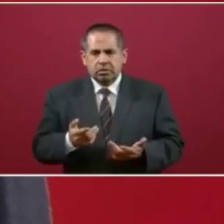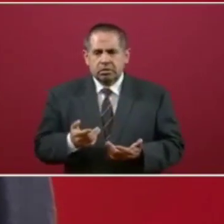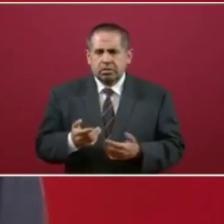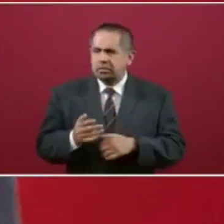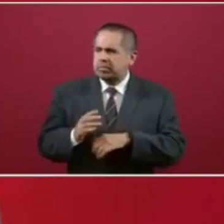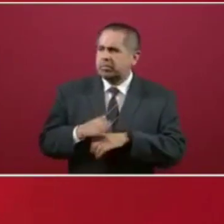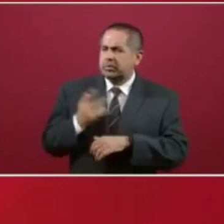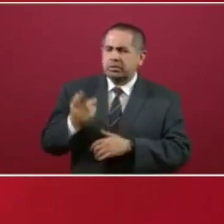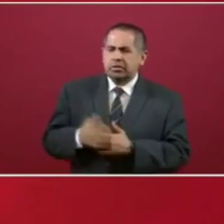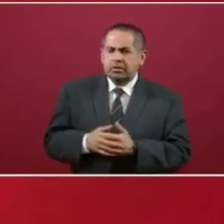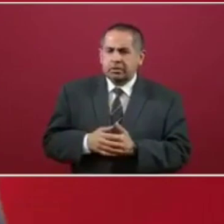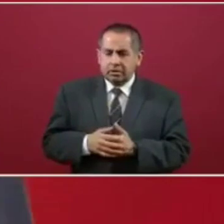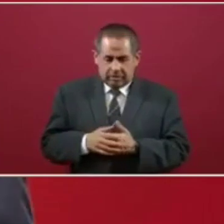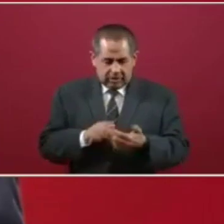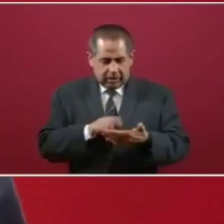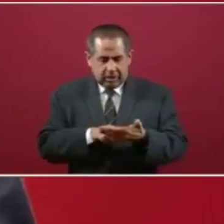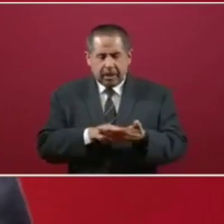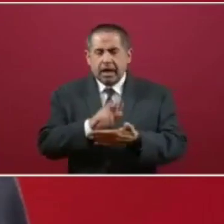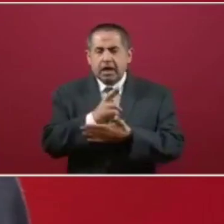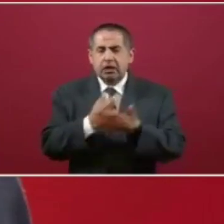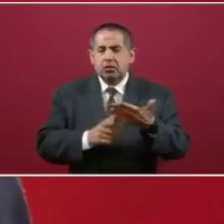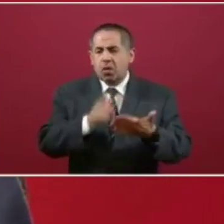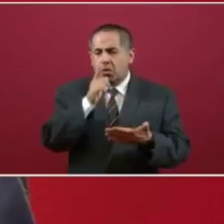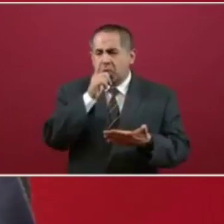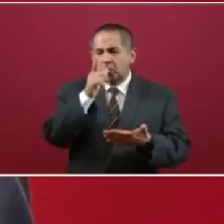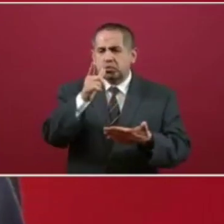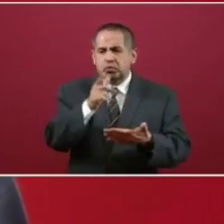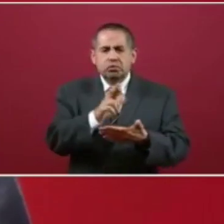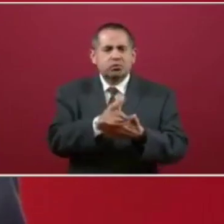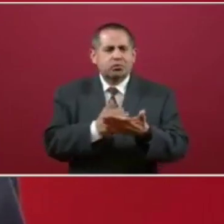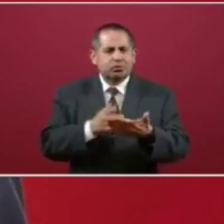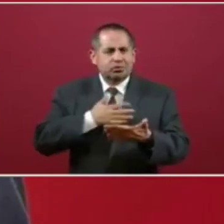porque el recibo de luz